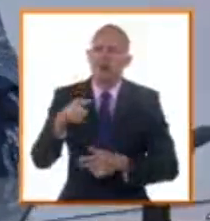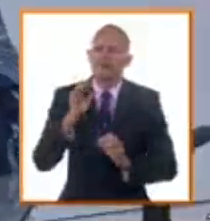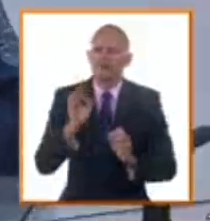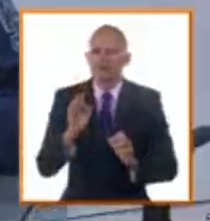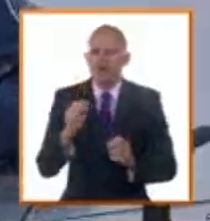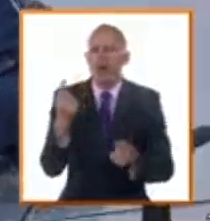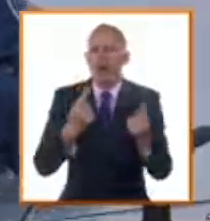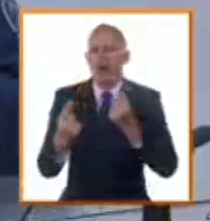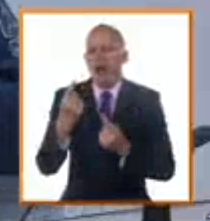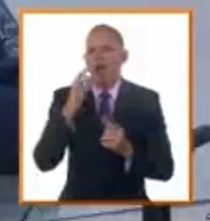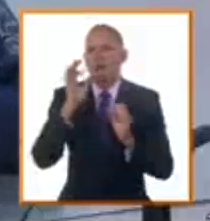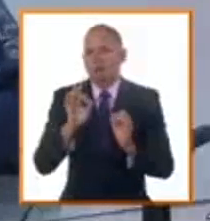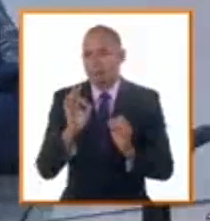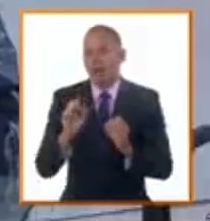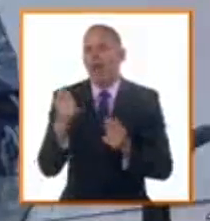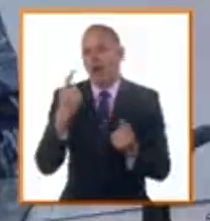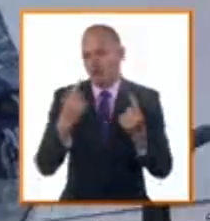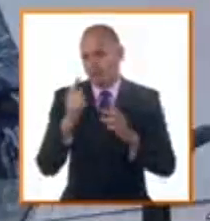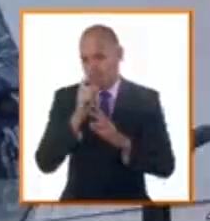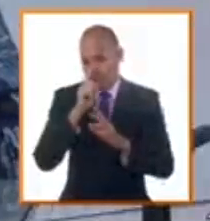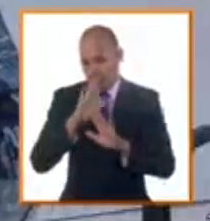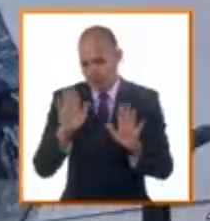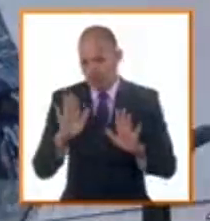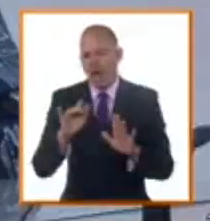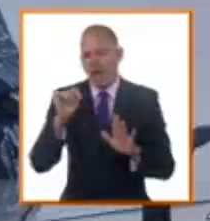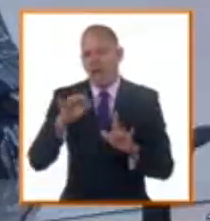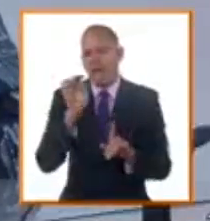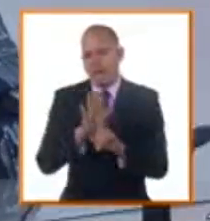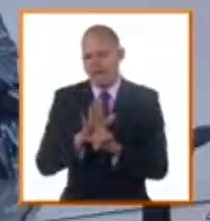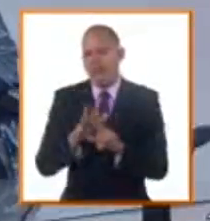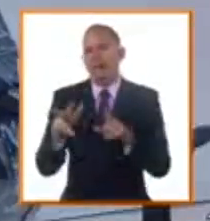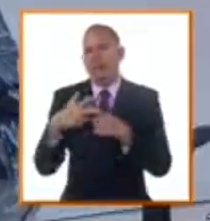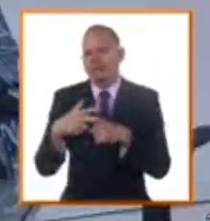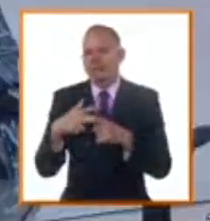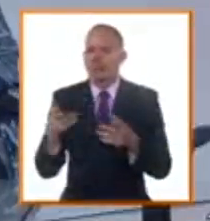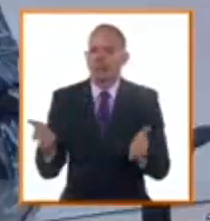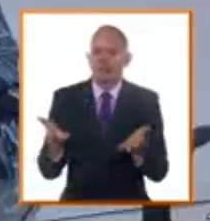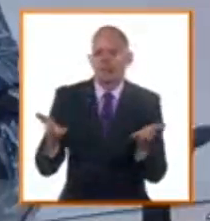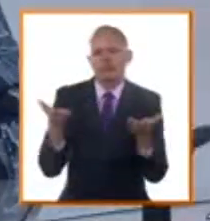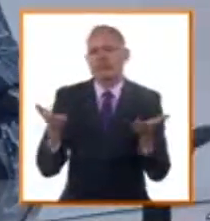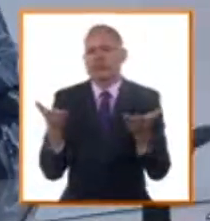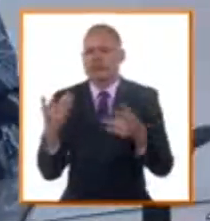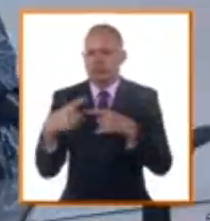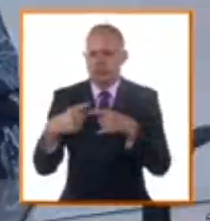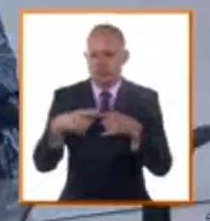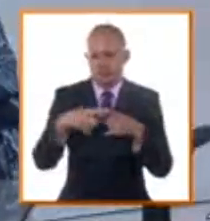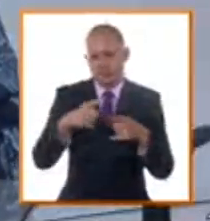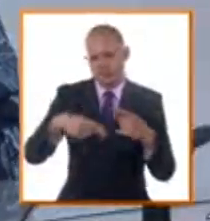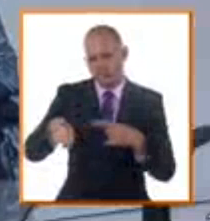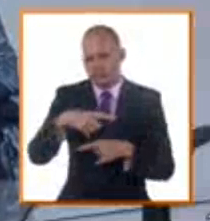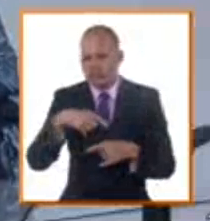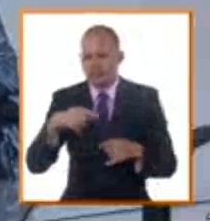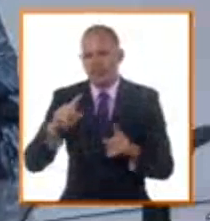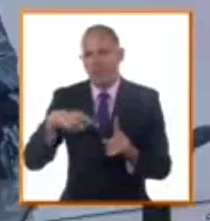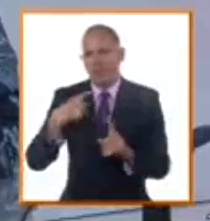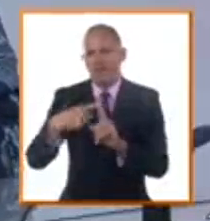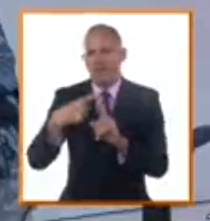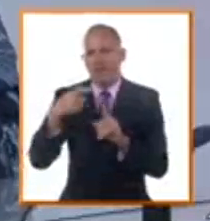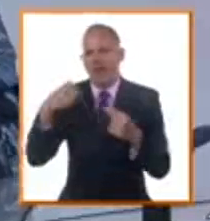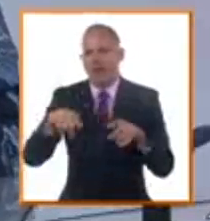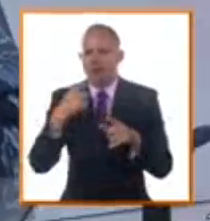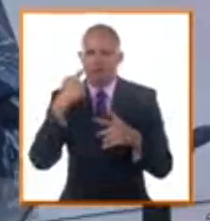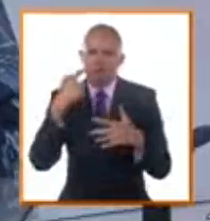en las provincias, la recuperación que ya empieza en algunos territorios y el estado todavía